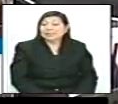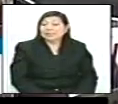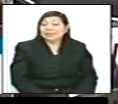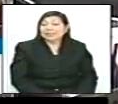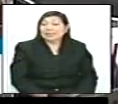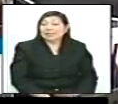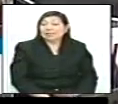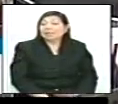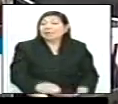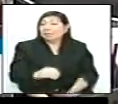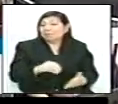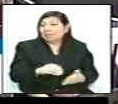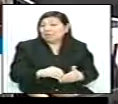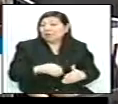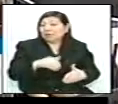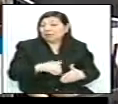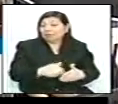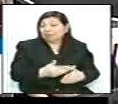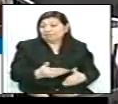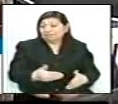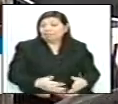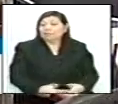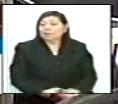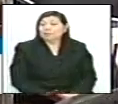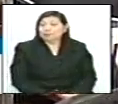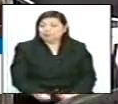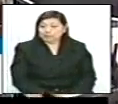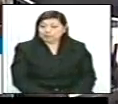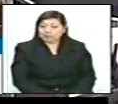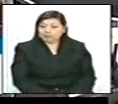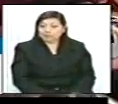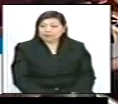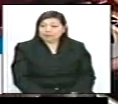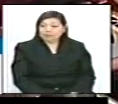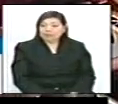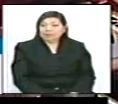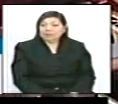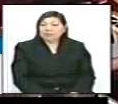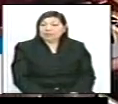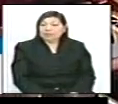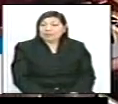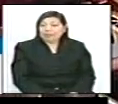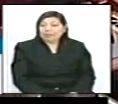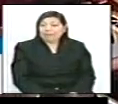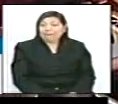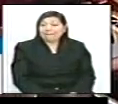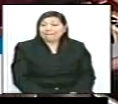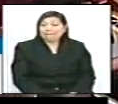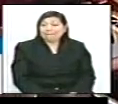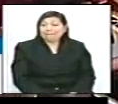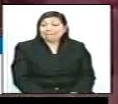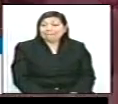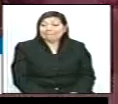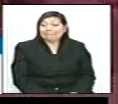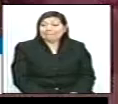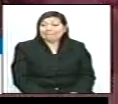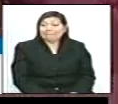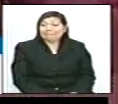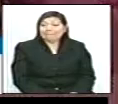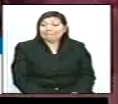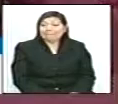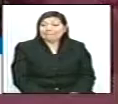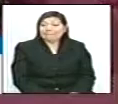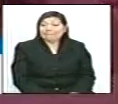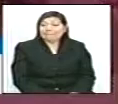colegas, que pongamos esto al voto, señora Presidenta. Gracias. Gracias, congresista Costa. Finalmente, congresista